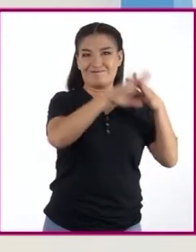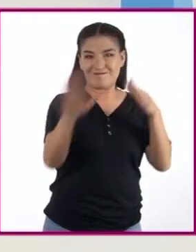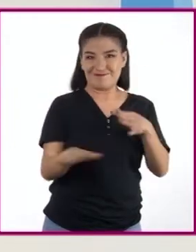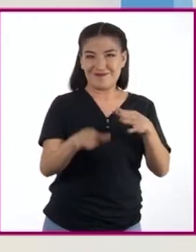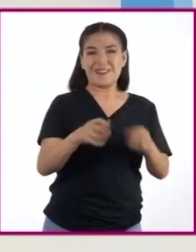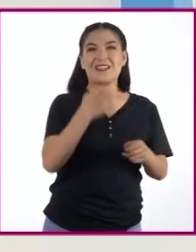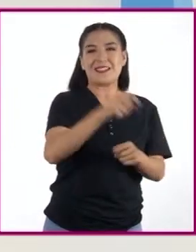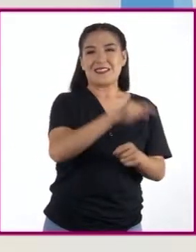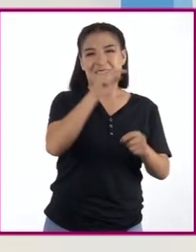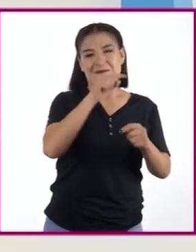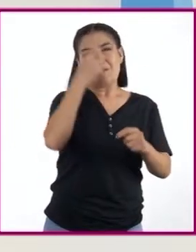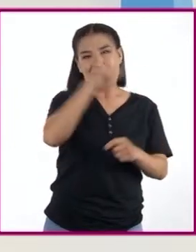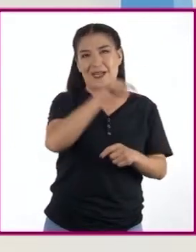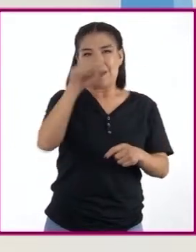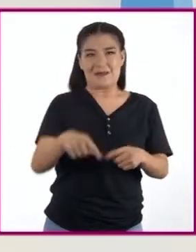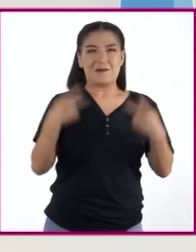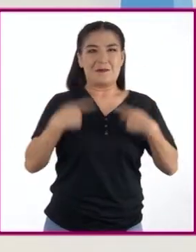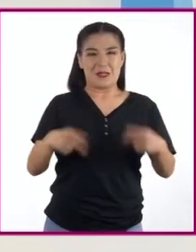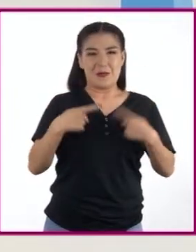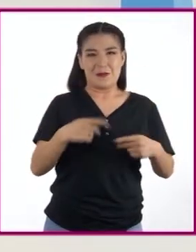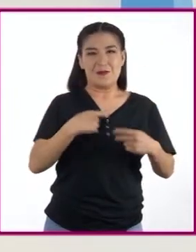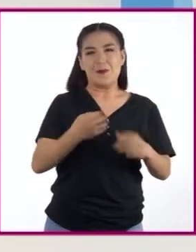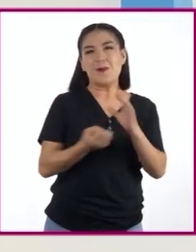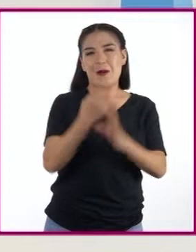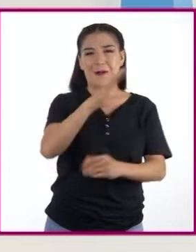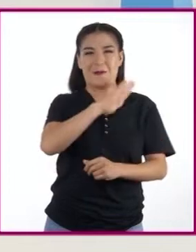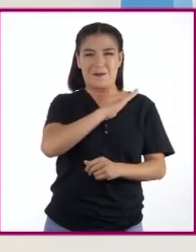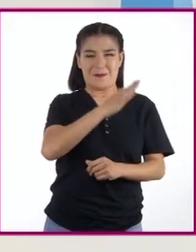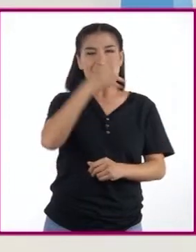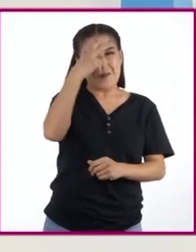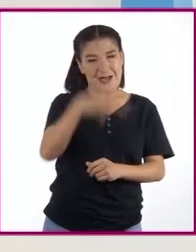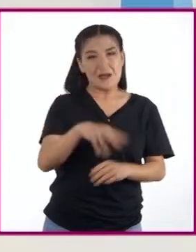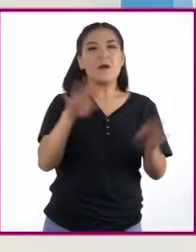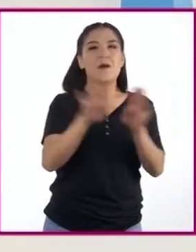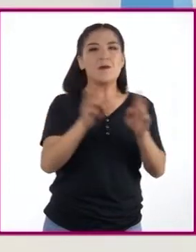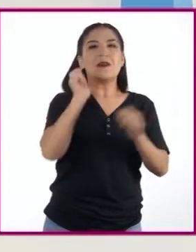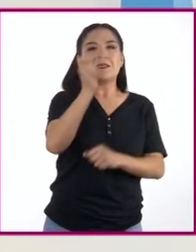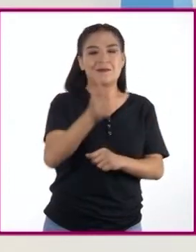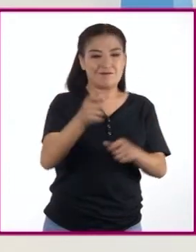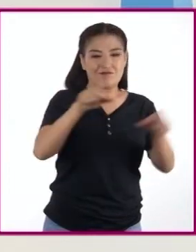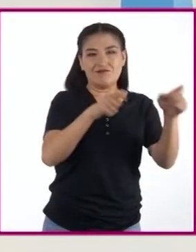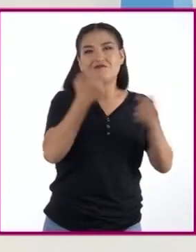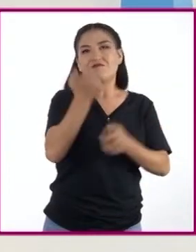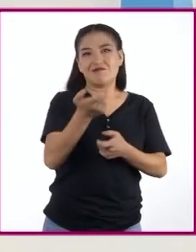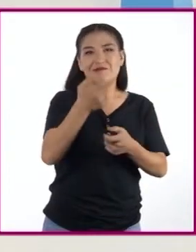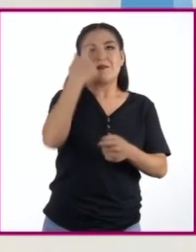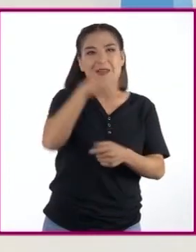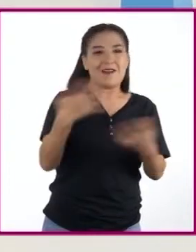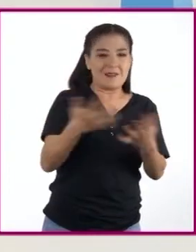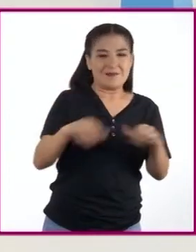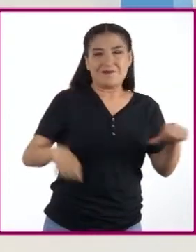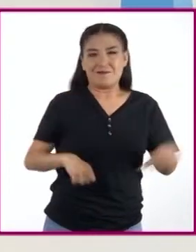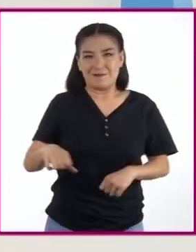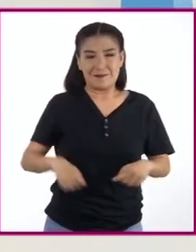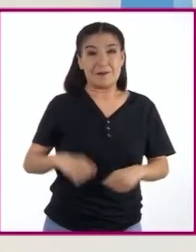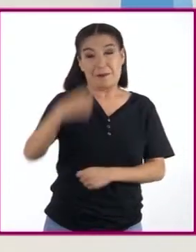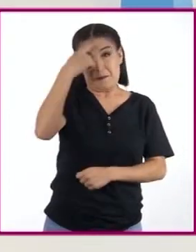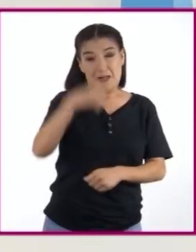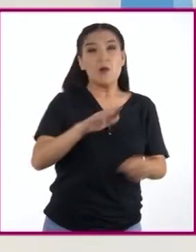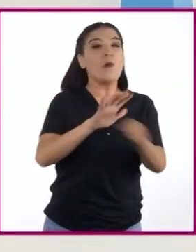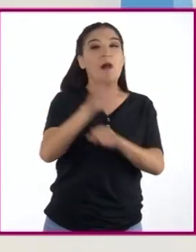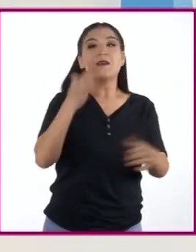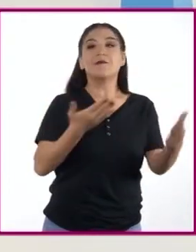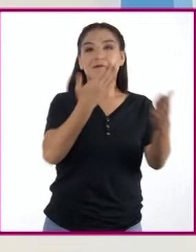Nueva España y saber a qué actividades económicas se dedicaban. Para lograr el propósito de